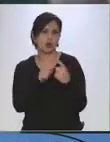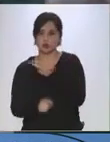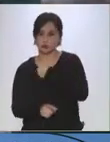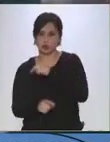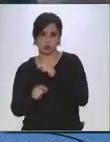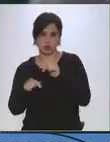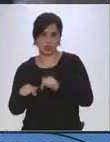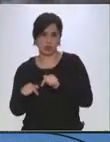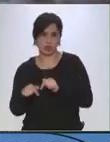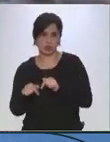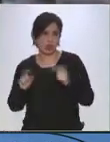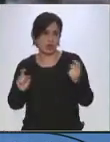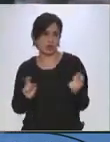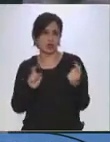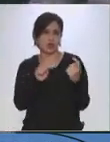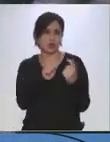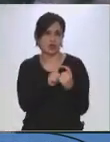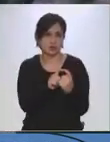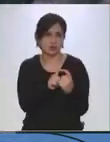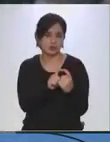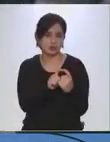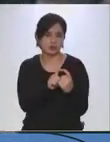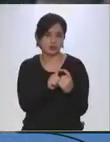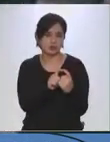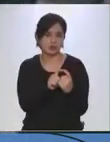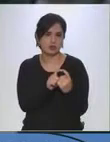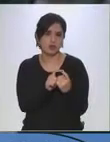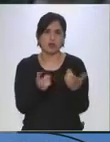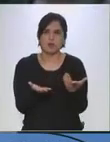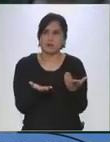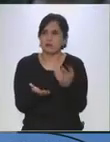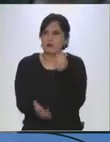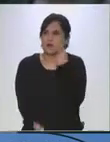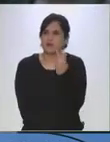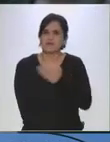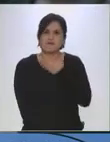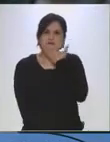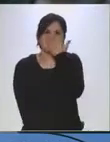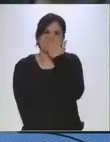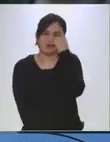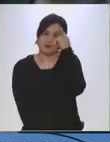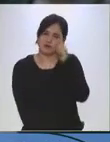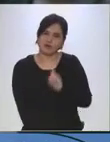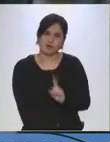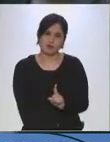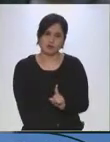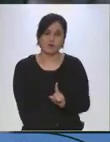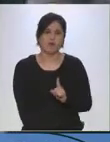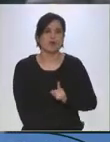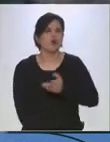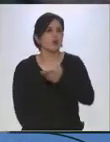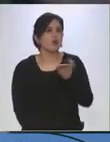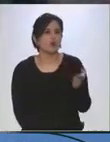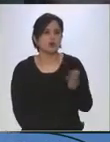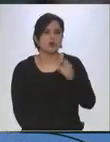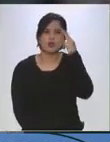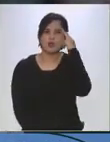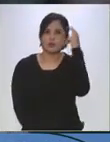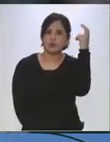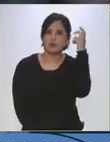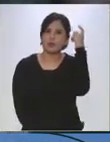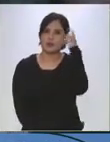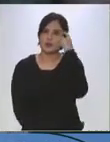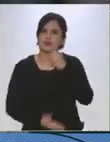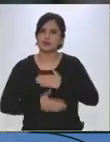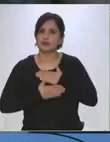los que estamos a las que parecen frías y no lo son con lo que ustedes anhelan piensan